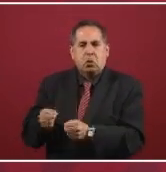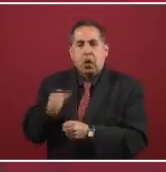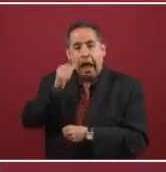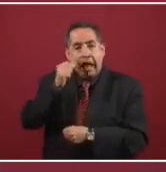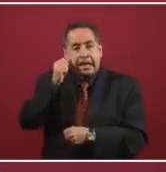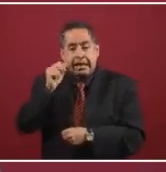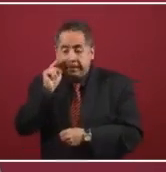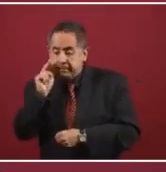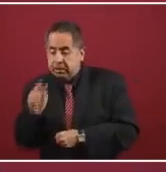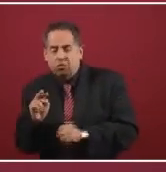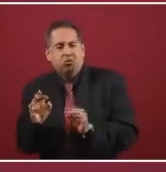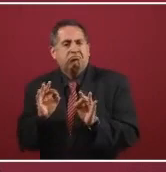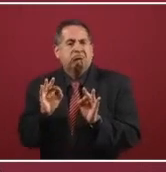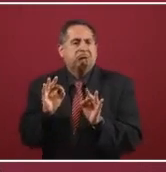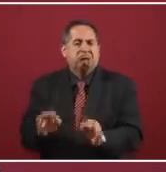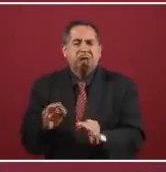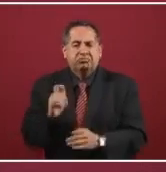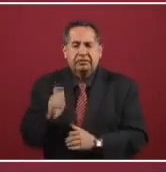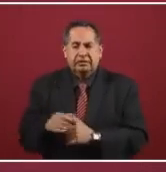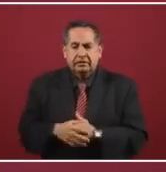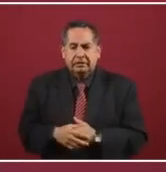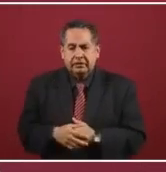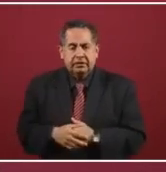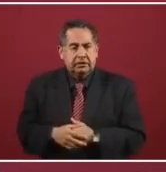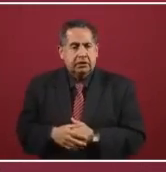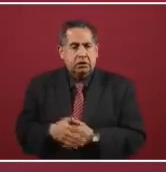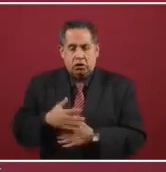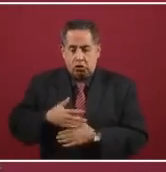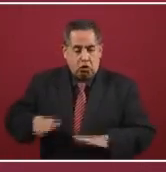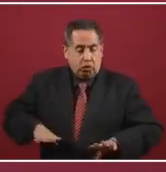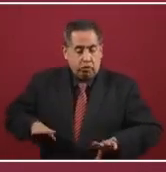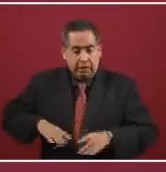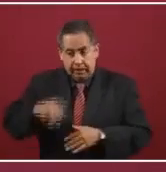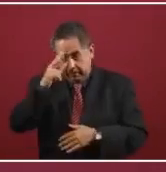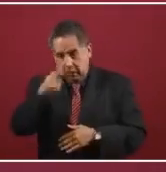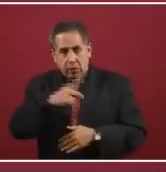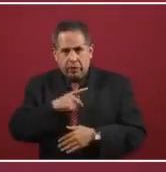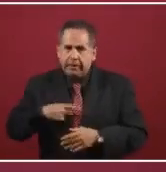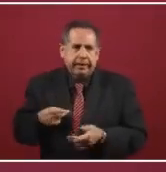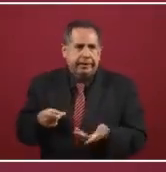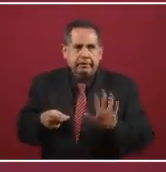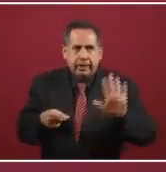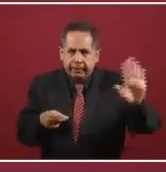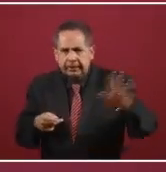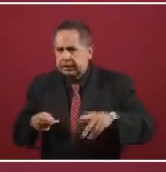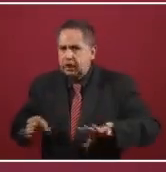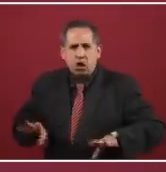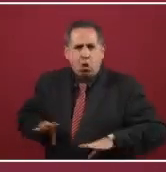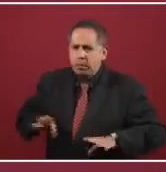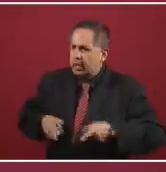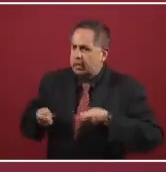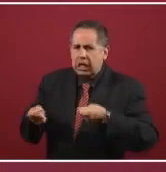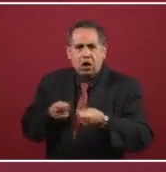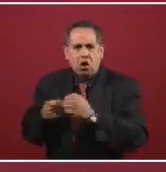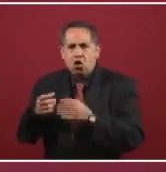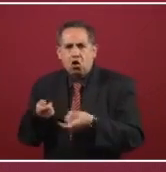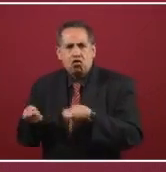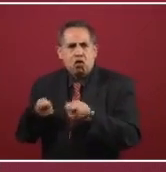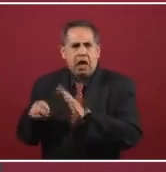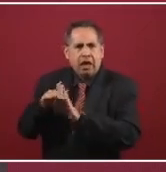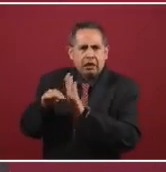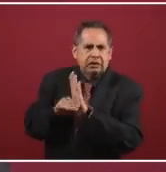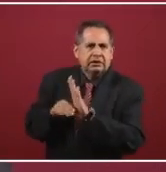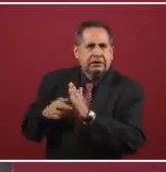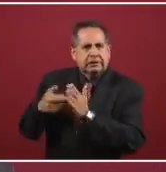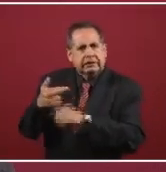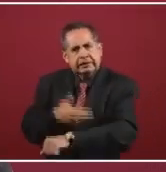Es decir, por interés propio México tiene que regular ese flujo y lo vamos a hacer. De suerte que dentro de